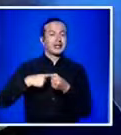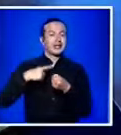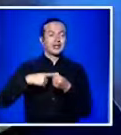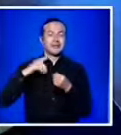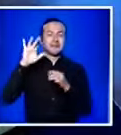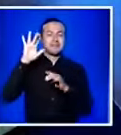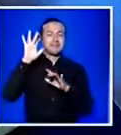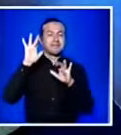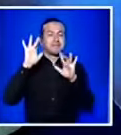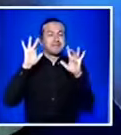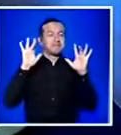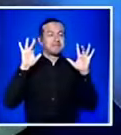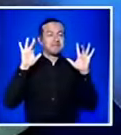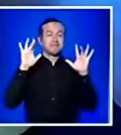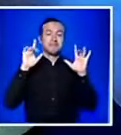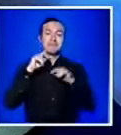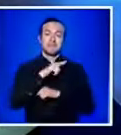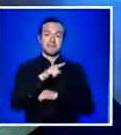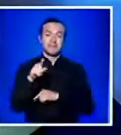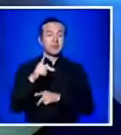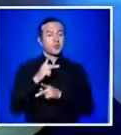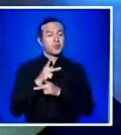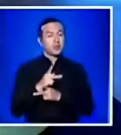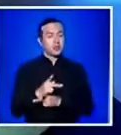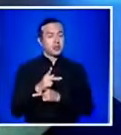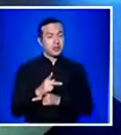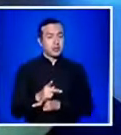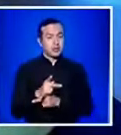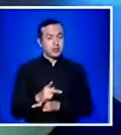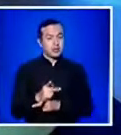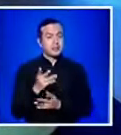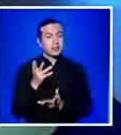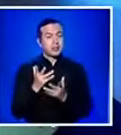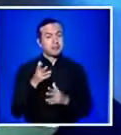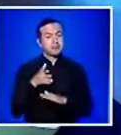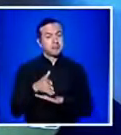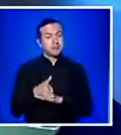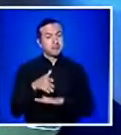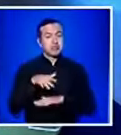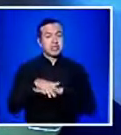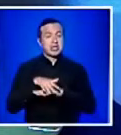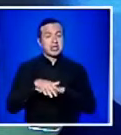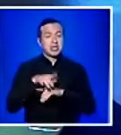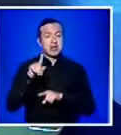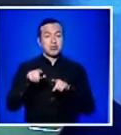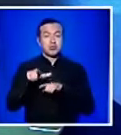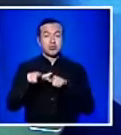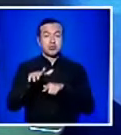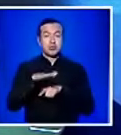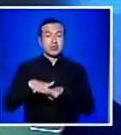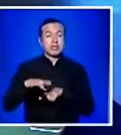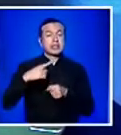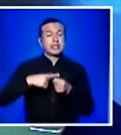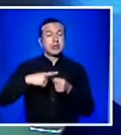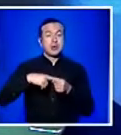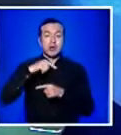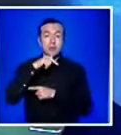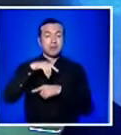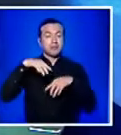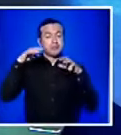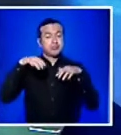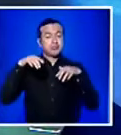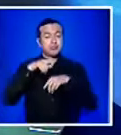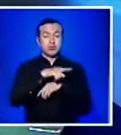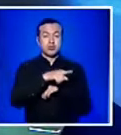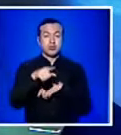prácticamente despejado, pero hay que tener cuidado porque se pronostican lluvias en la tarde en algunos sectores de la capital, así que vecinos,